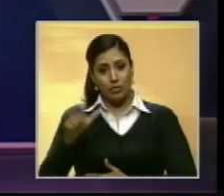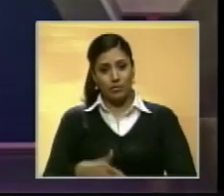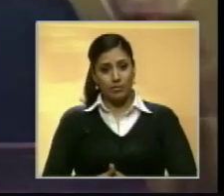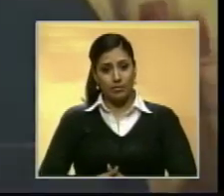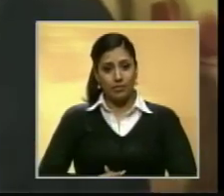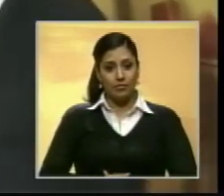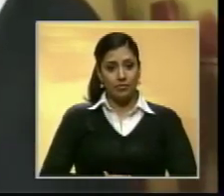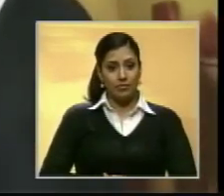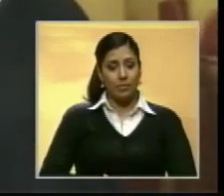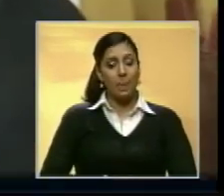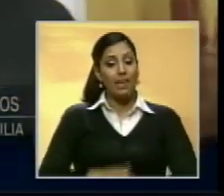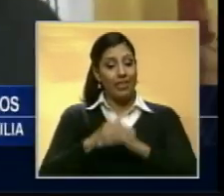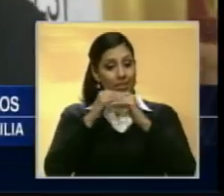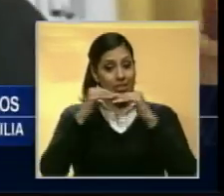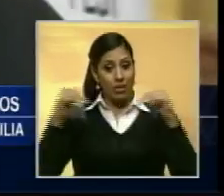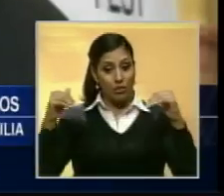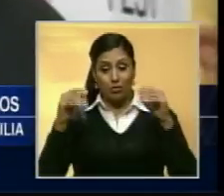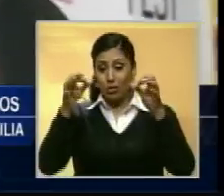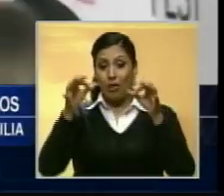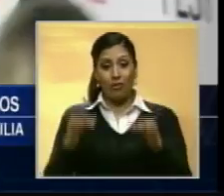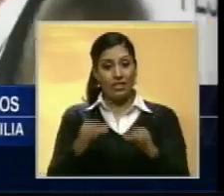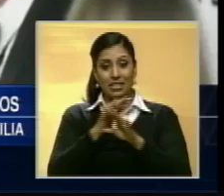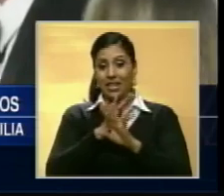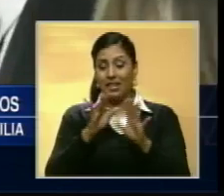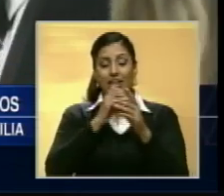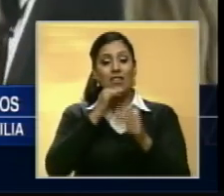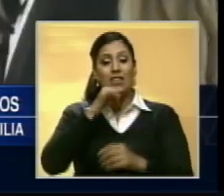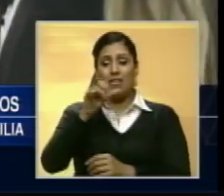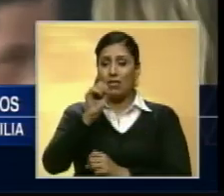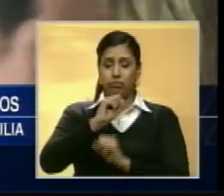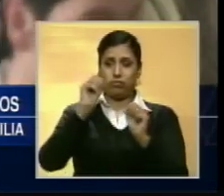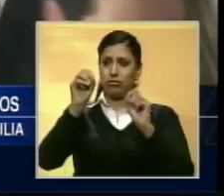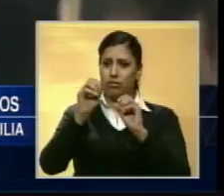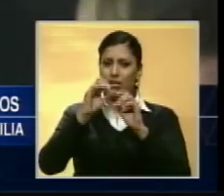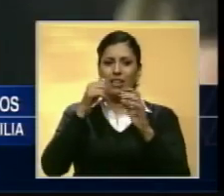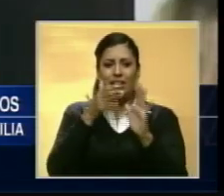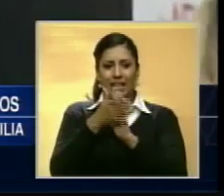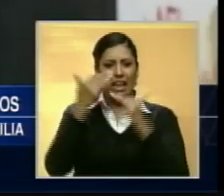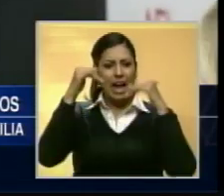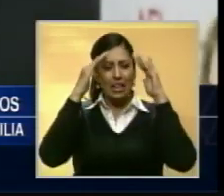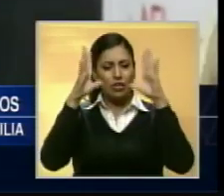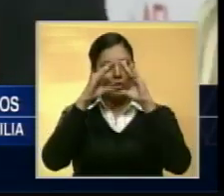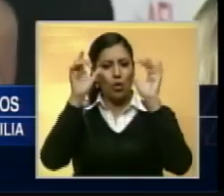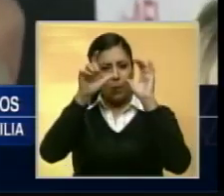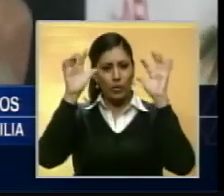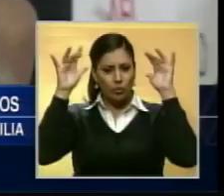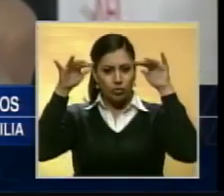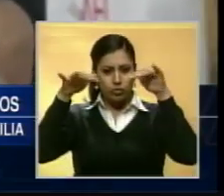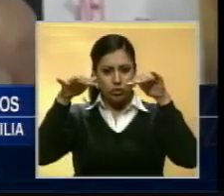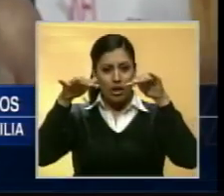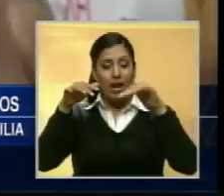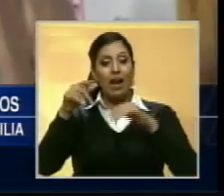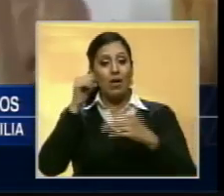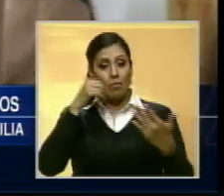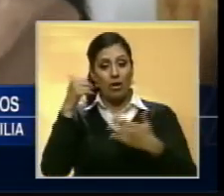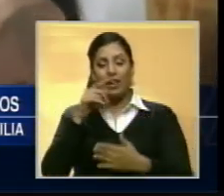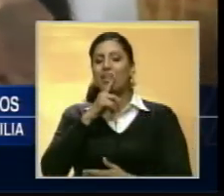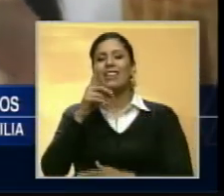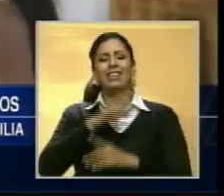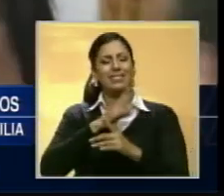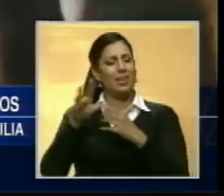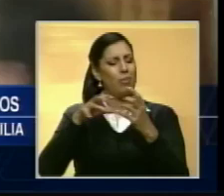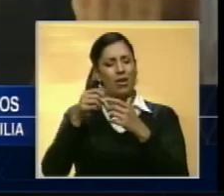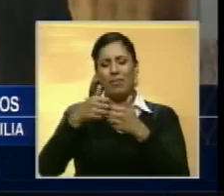Pitt. El divorcio de la pareja de Hollywood ha sido una noticia explosiva que tiene la atención de todos los medios. Angelina alegó